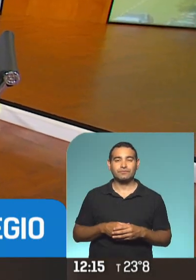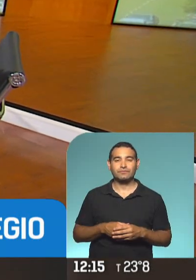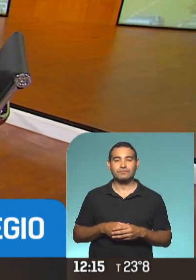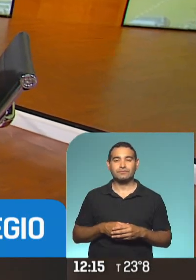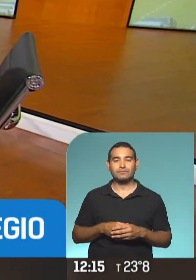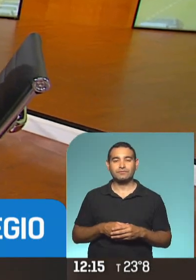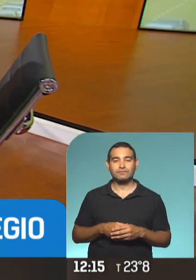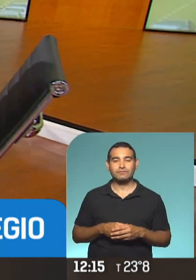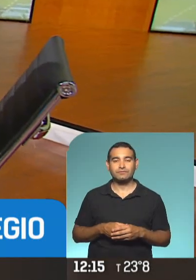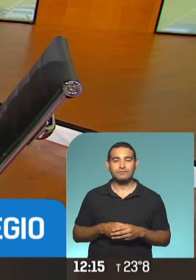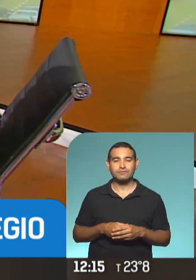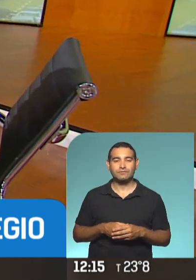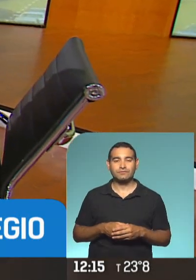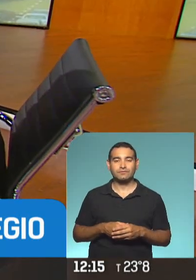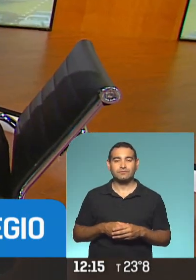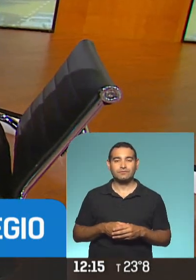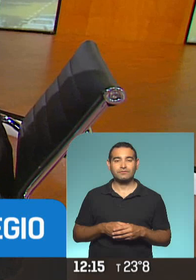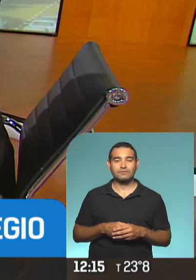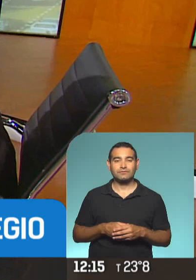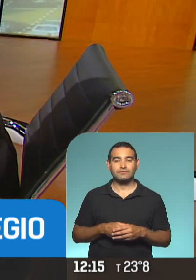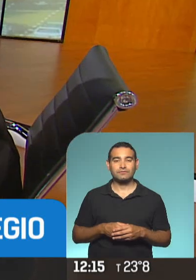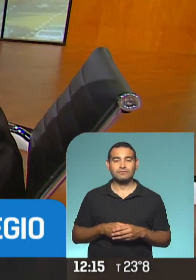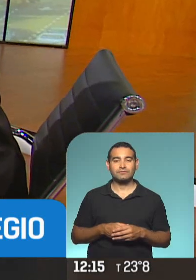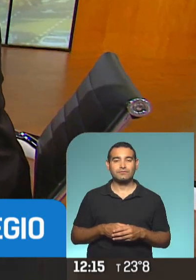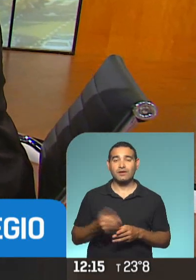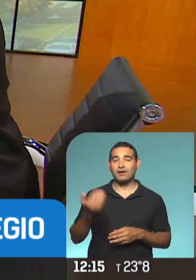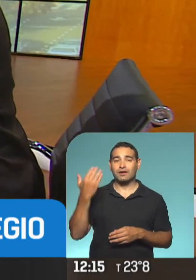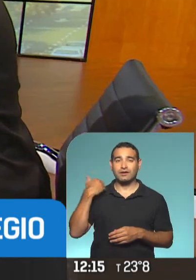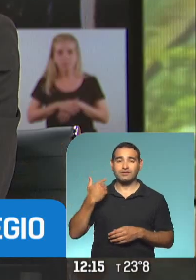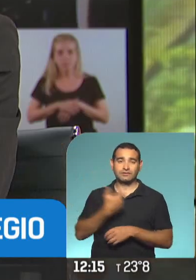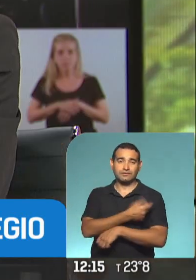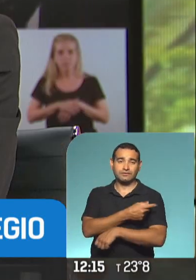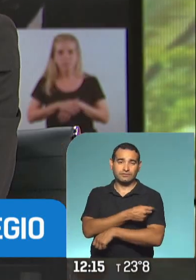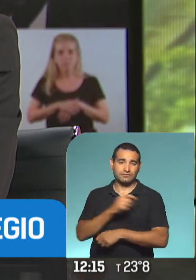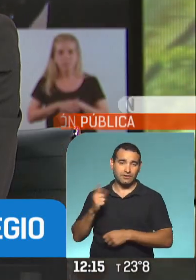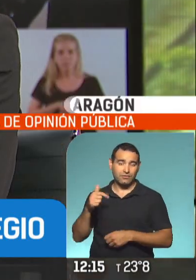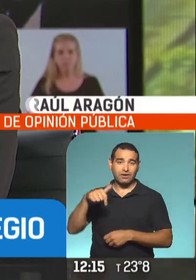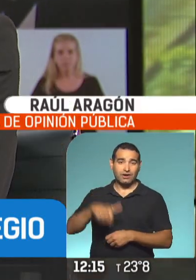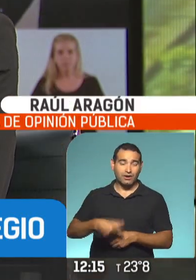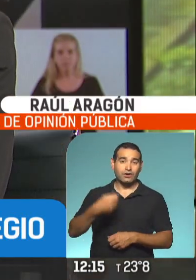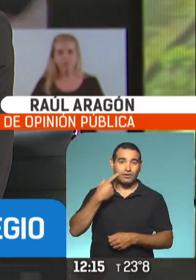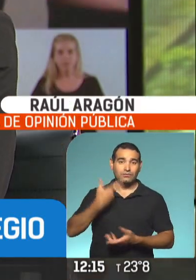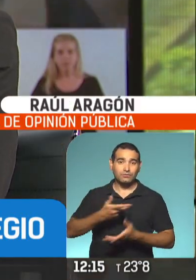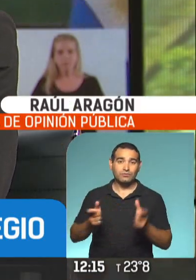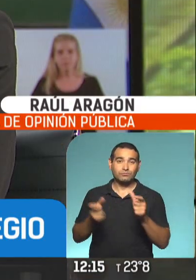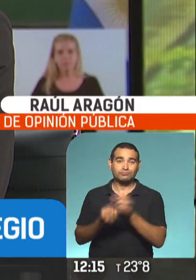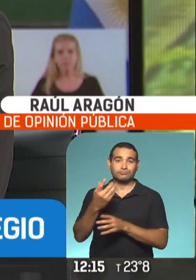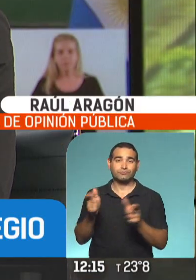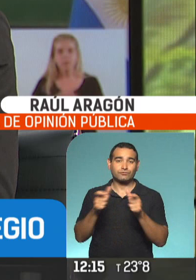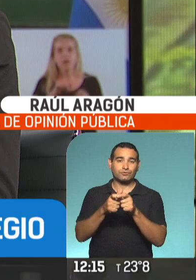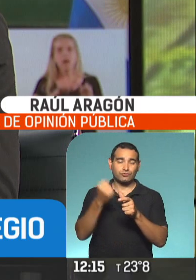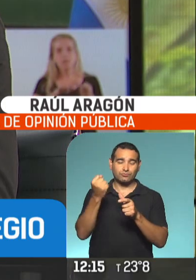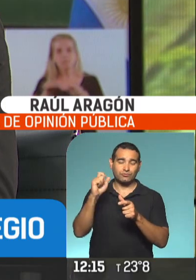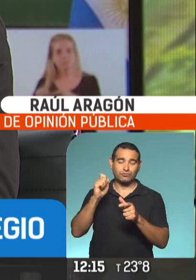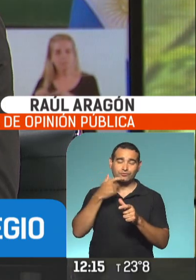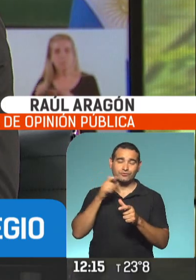bueno, pasado el escenario más complicado, Sí. que era Sí. de no tener una vacuna. Sí, era un lanzamiento importante. Y